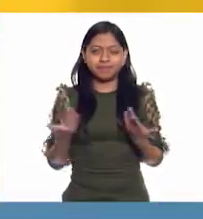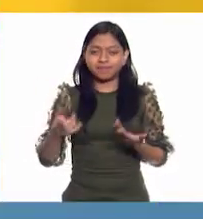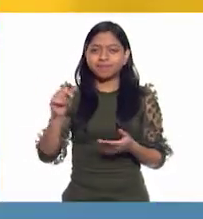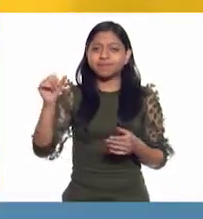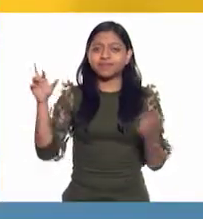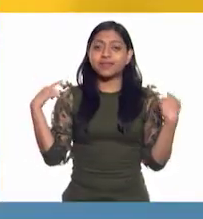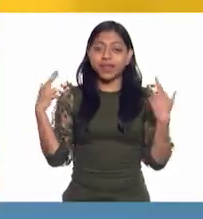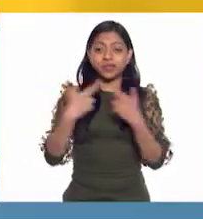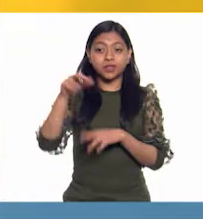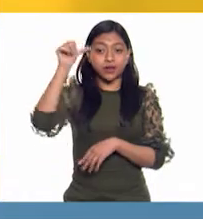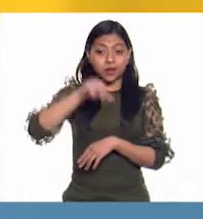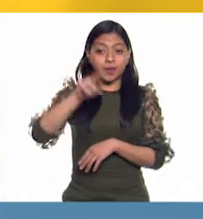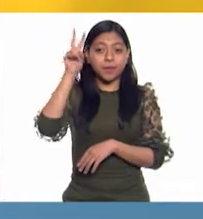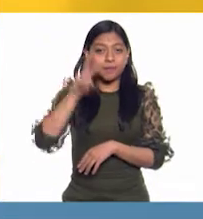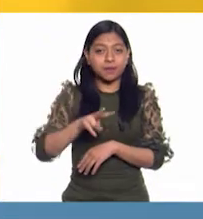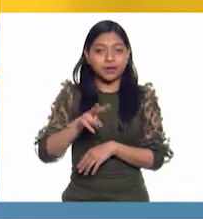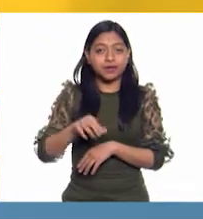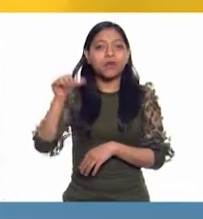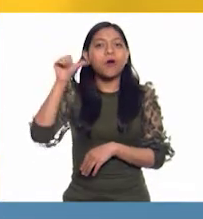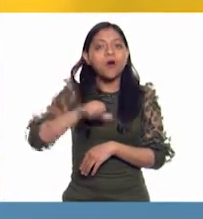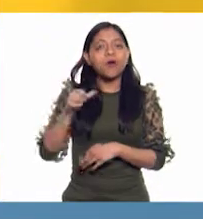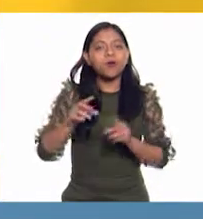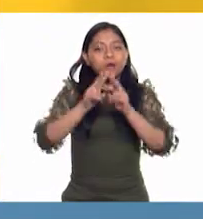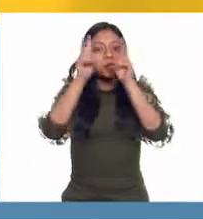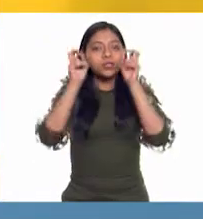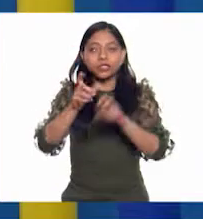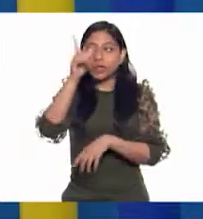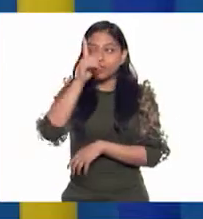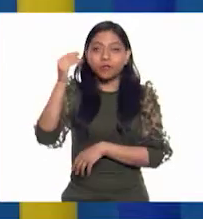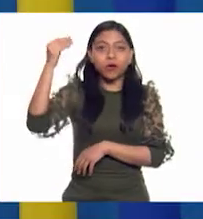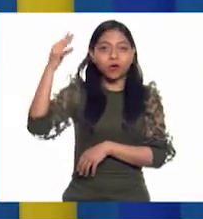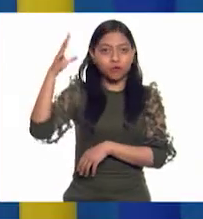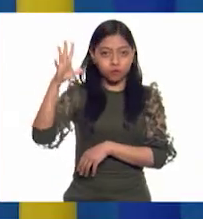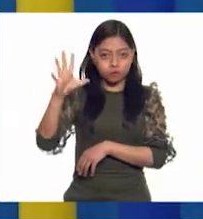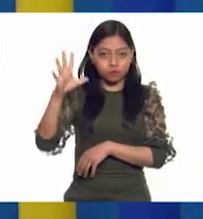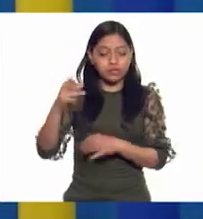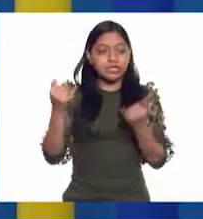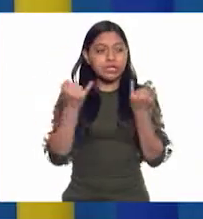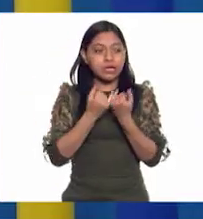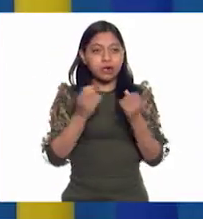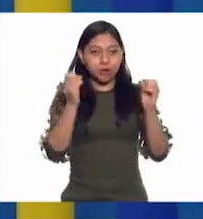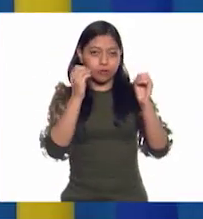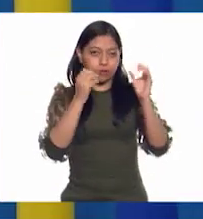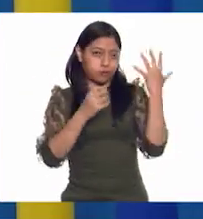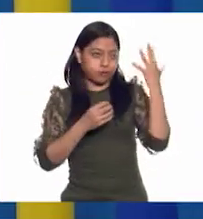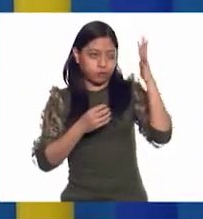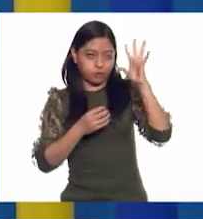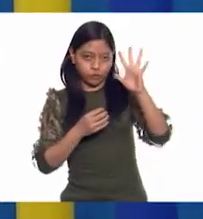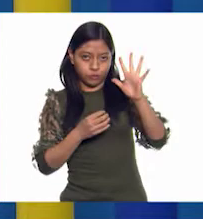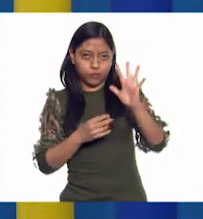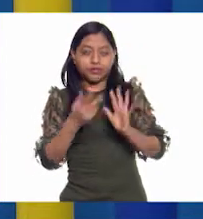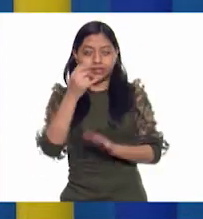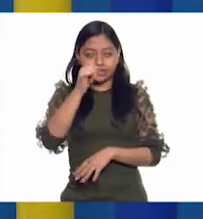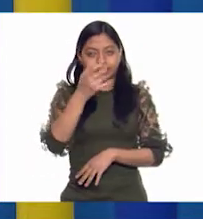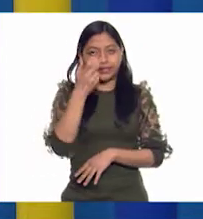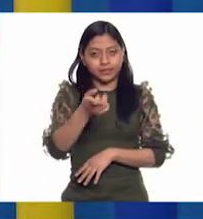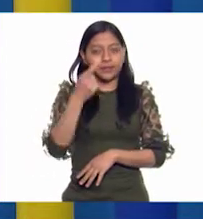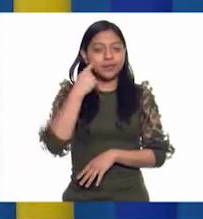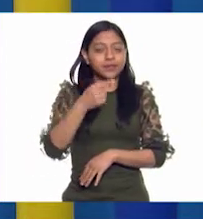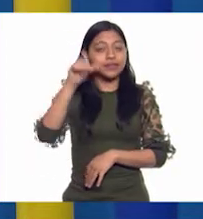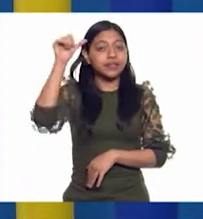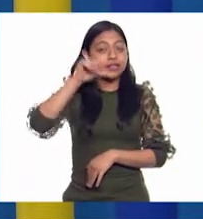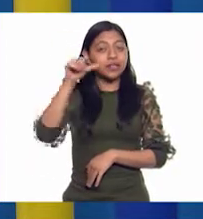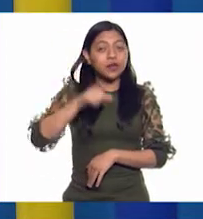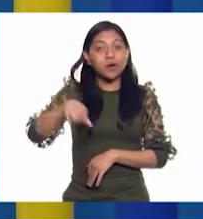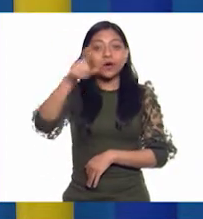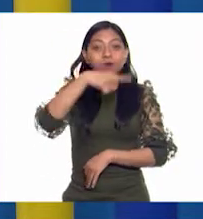Profesor, ¿verdad que nuestra clase será de luz y oscuridad? Efectivamente, así será. María, es un gusto estar contigo